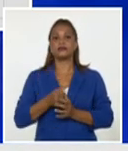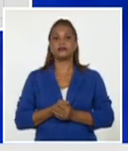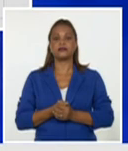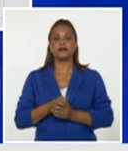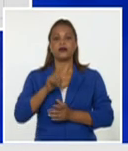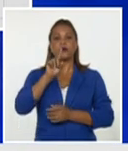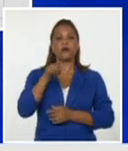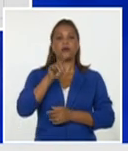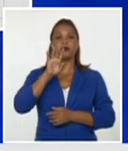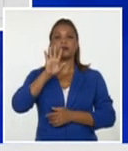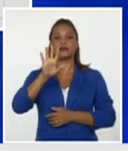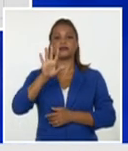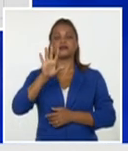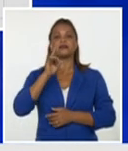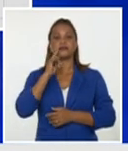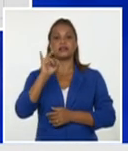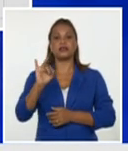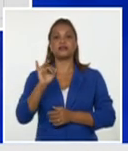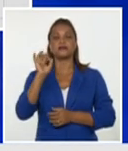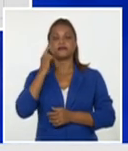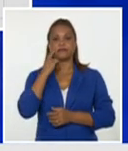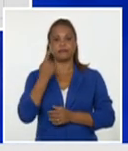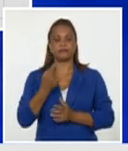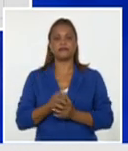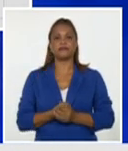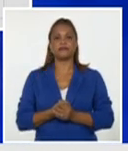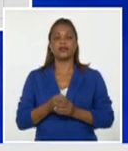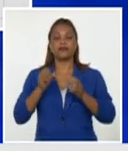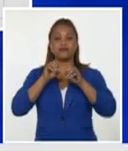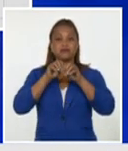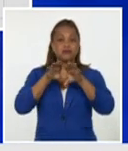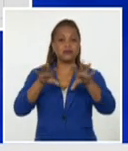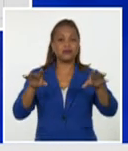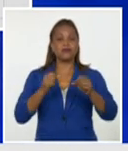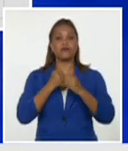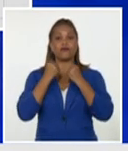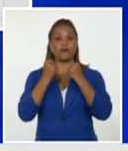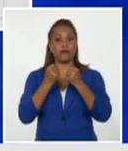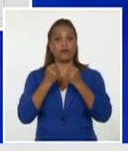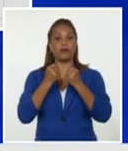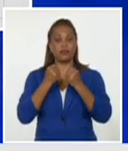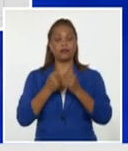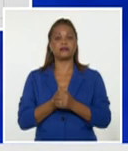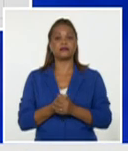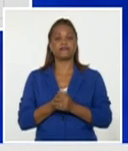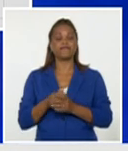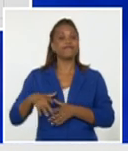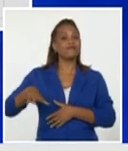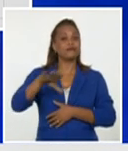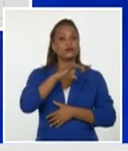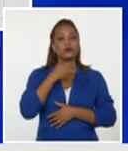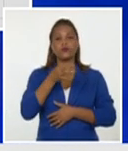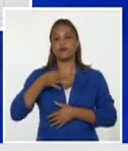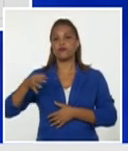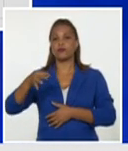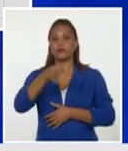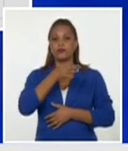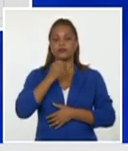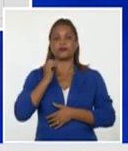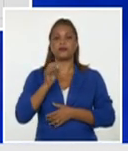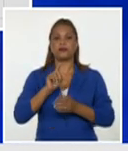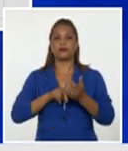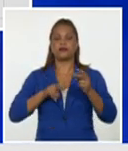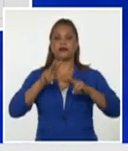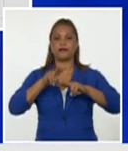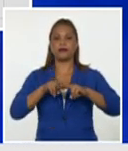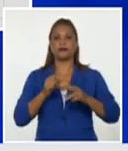395,7. Como ustedes ven, una transmisión muy fuerte en prácticamente todo el territorio de la provincia.